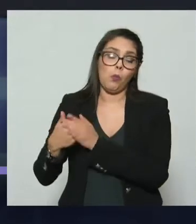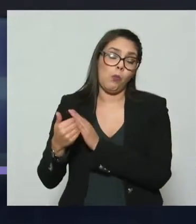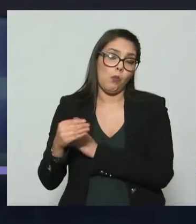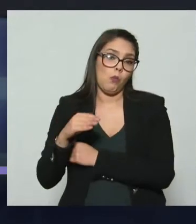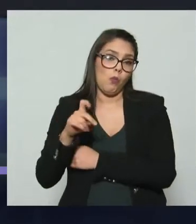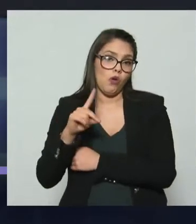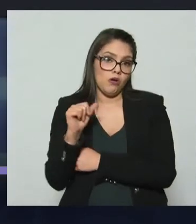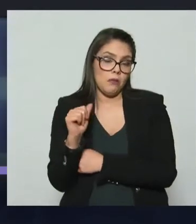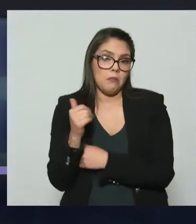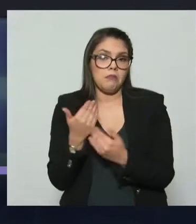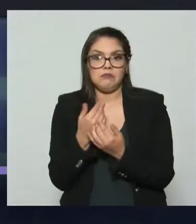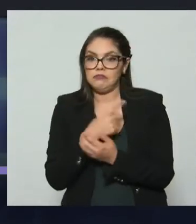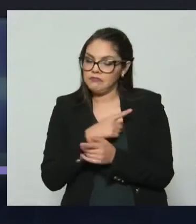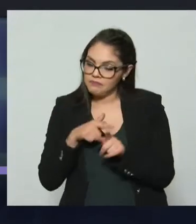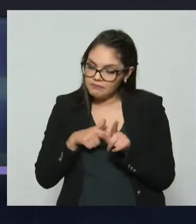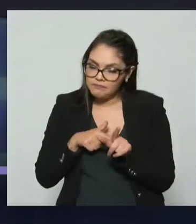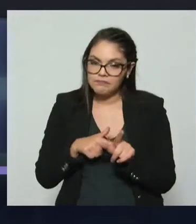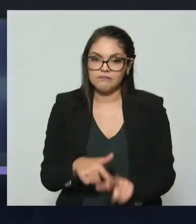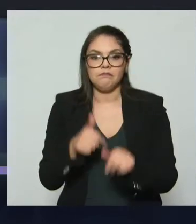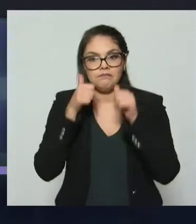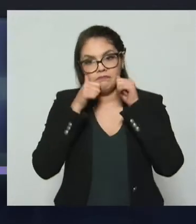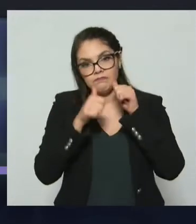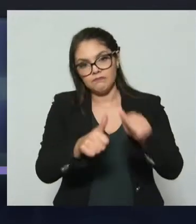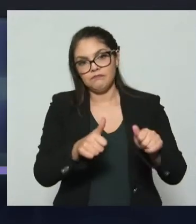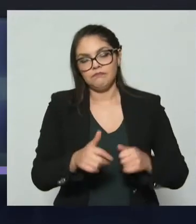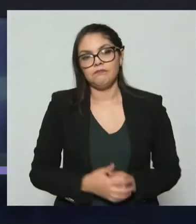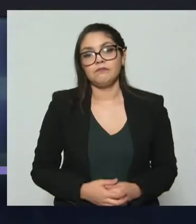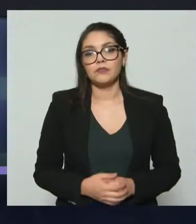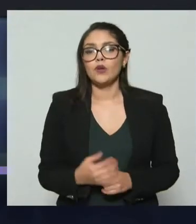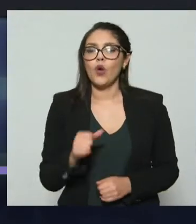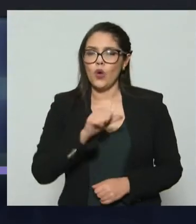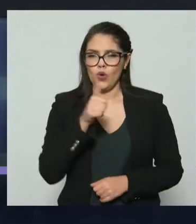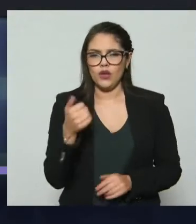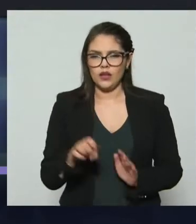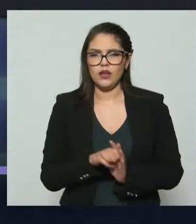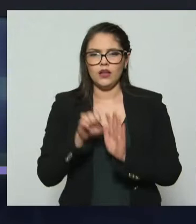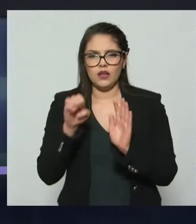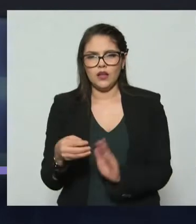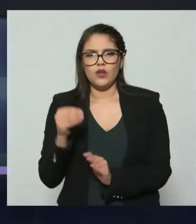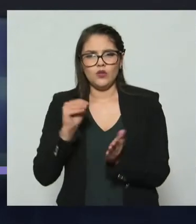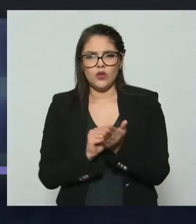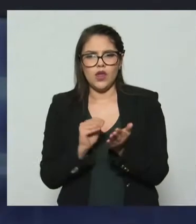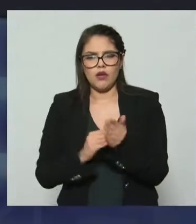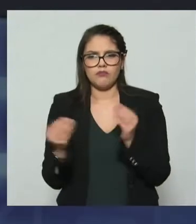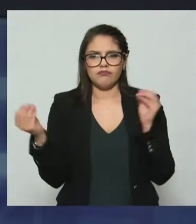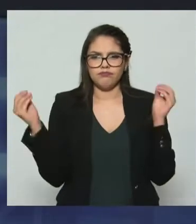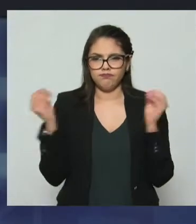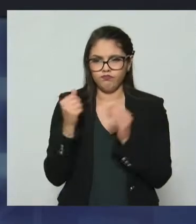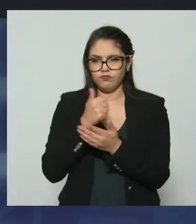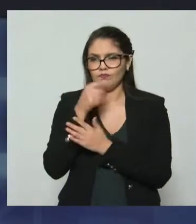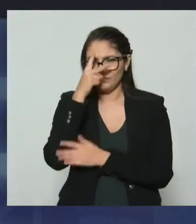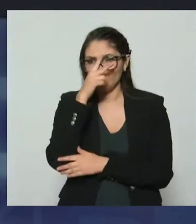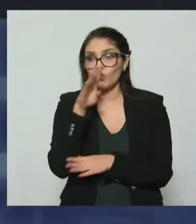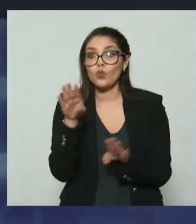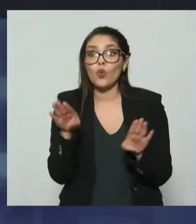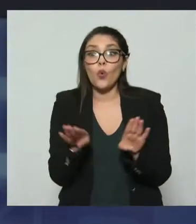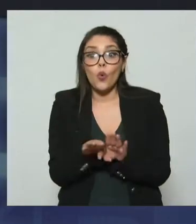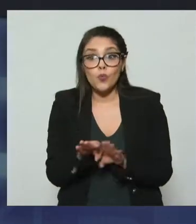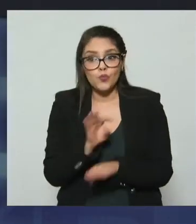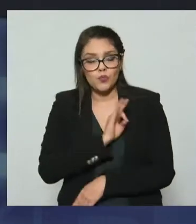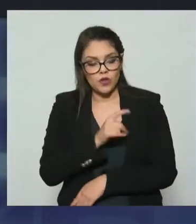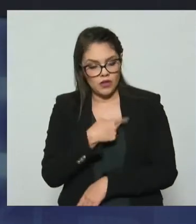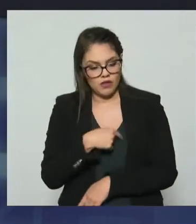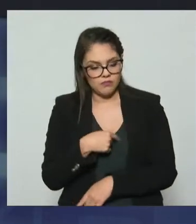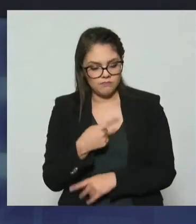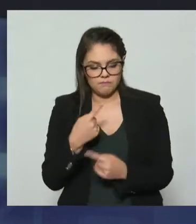que tenemos que sacar adelante. Entre ellos, por ejemplo, uno que está muy en boga en la Ciudad de México y que tenemos que ver cómo lo podemos hacer seguro